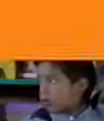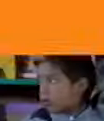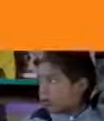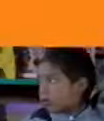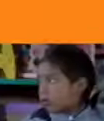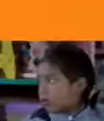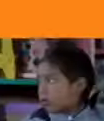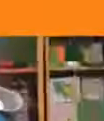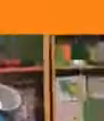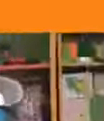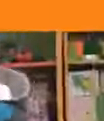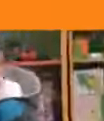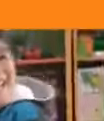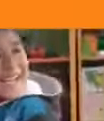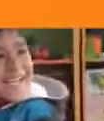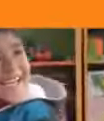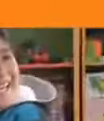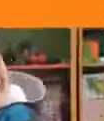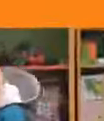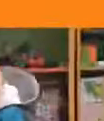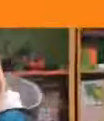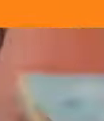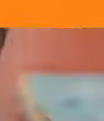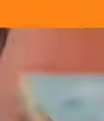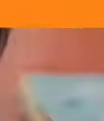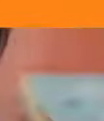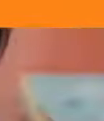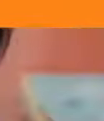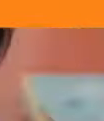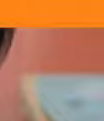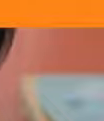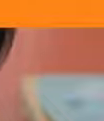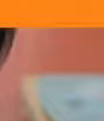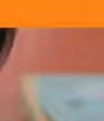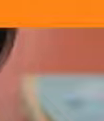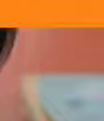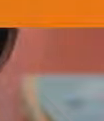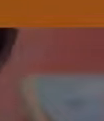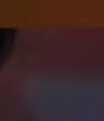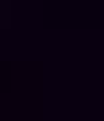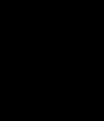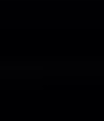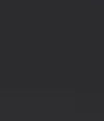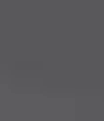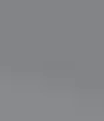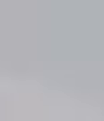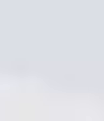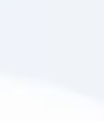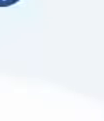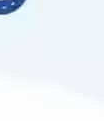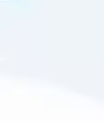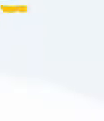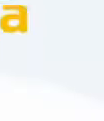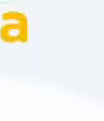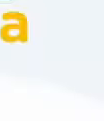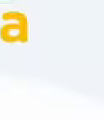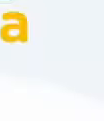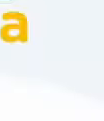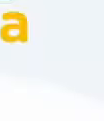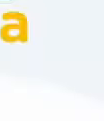Estamos viendo Aprendo en Casa, secundaria.